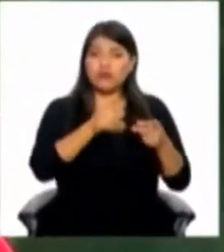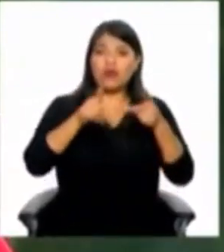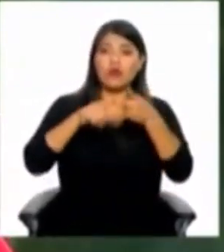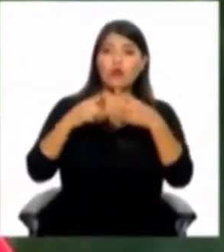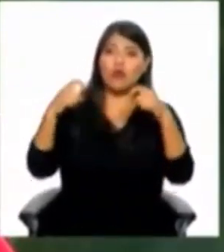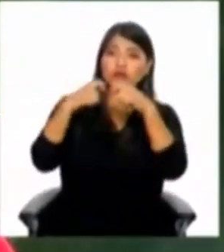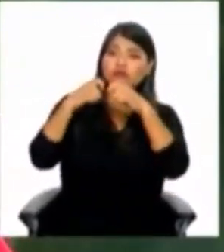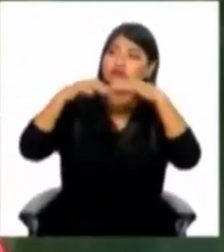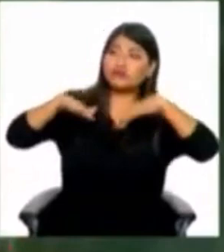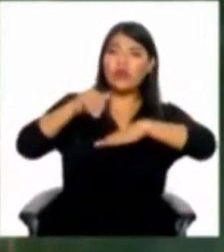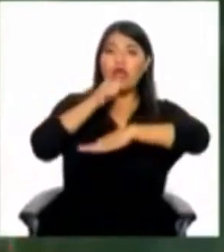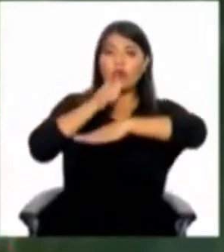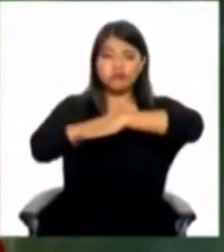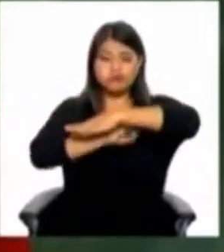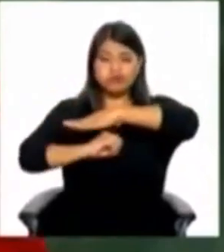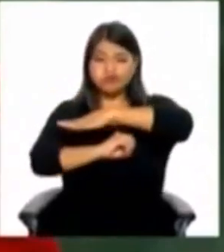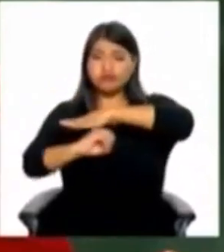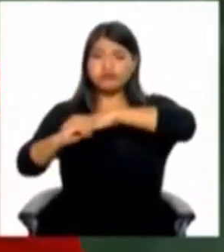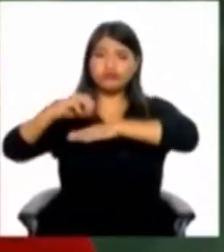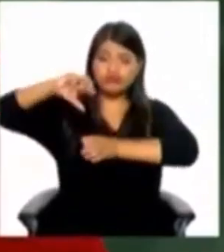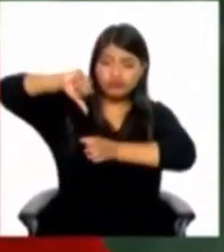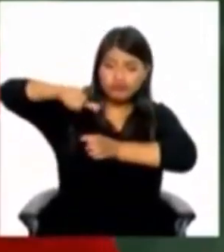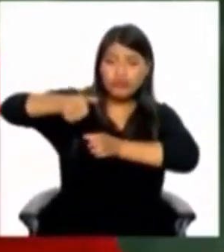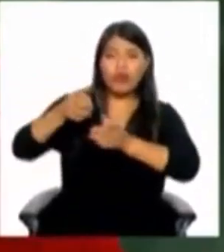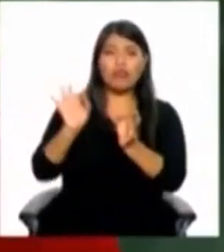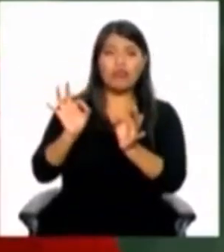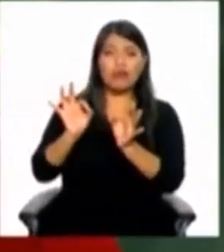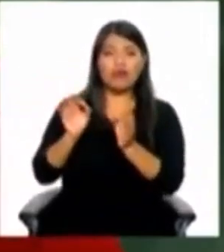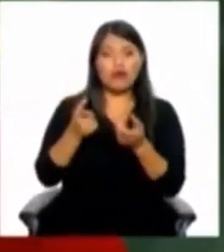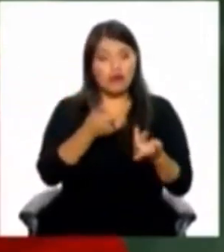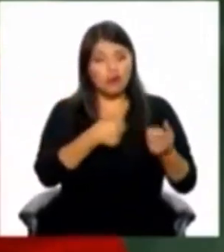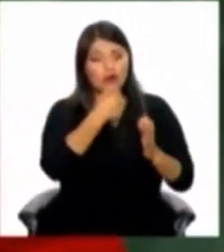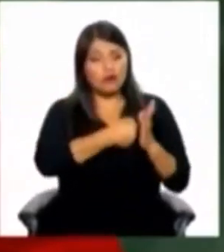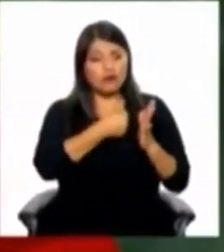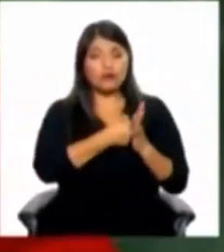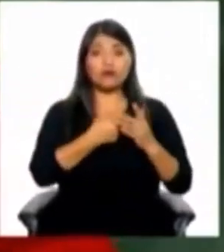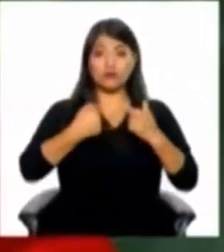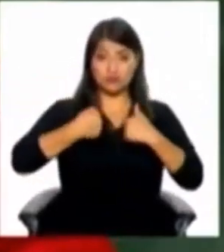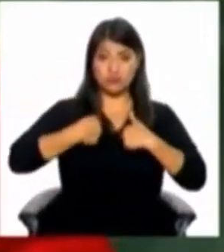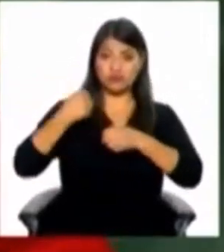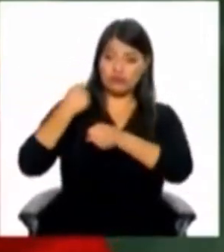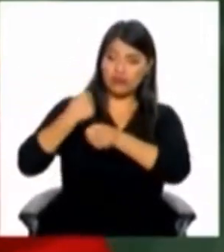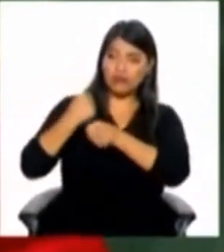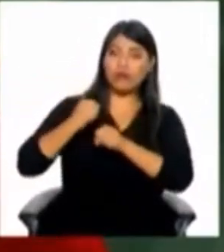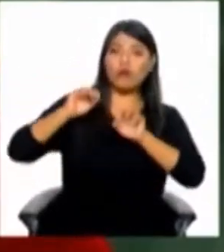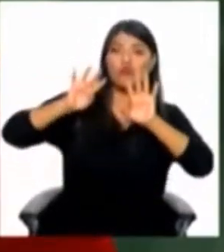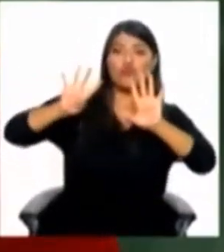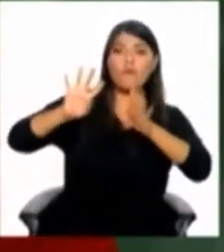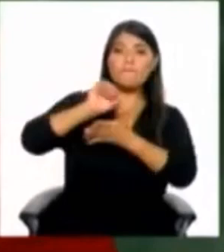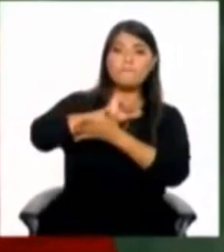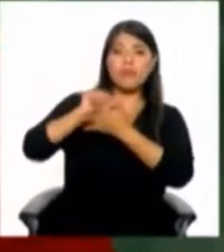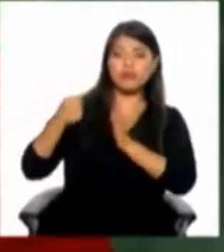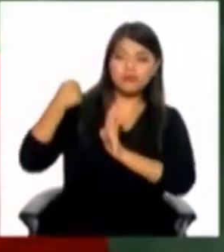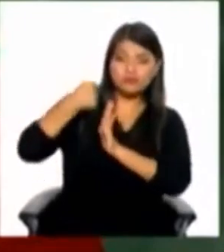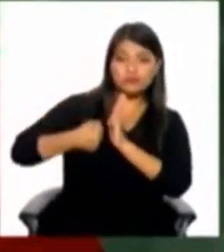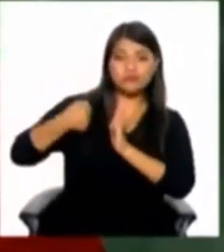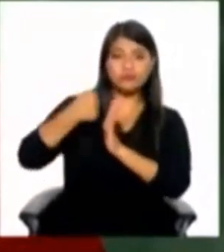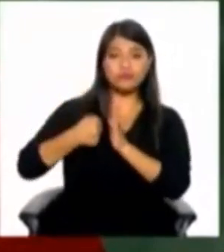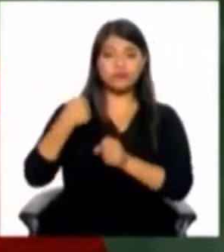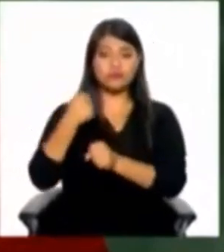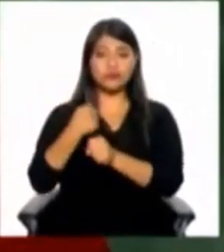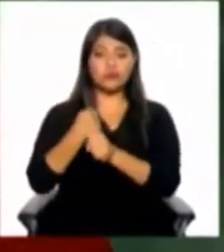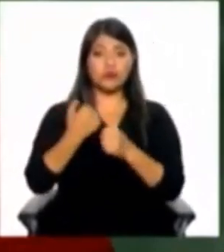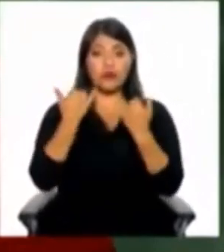por ejemplo. En 9 meses de gestión hemos destrabado más de 100 proyectos